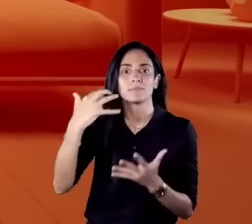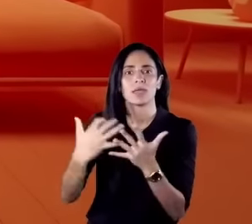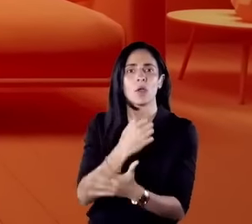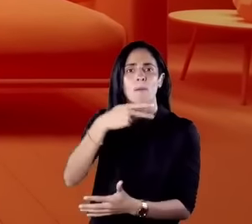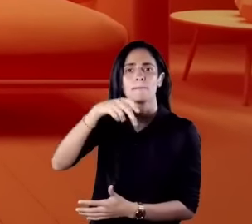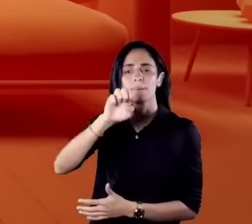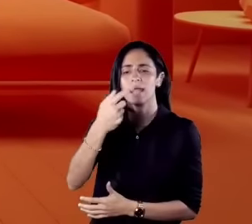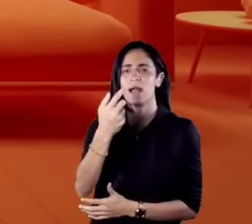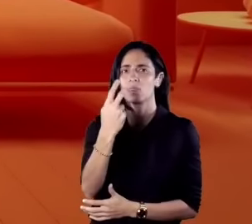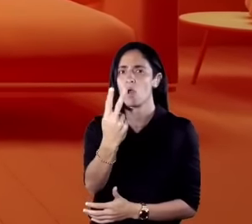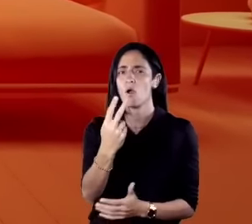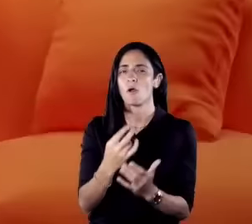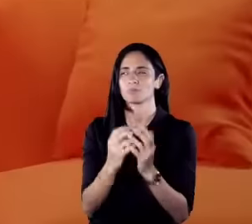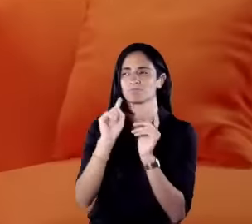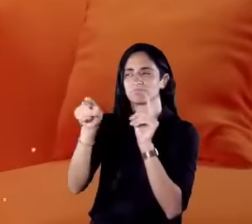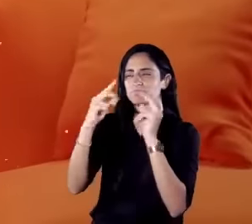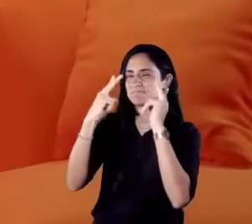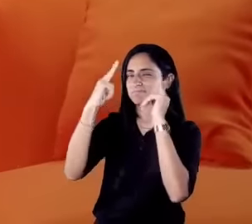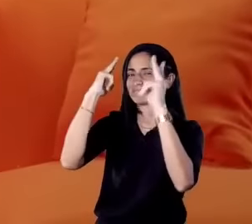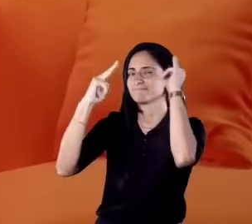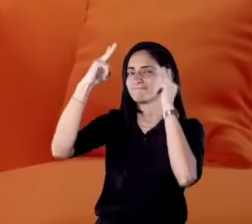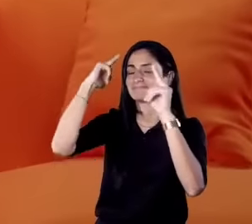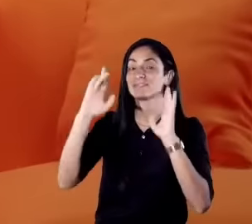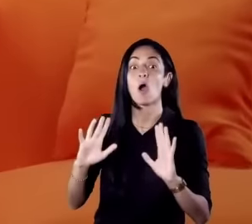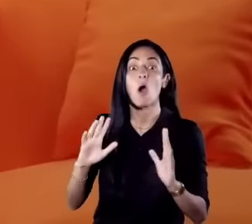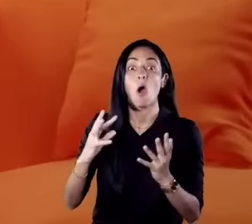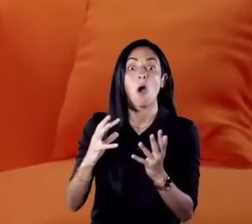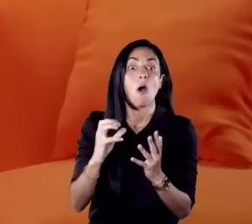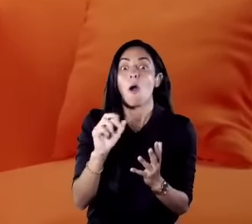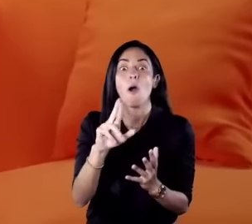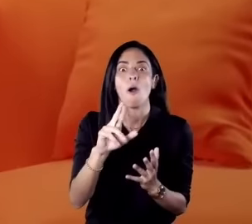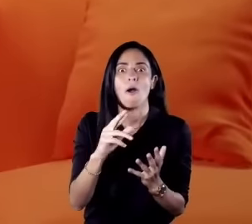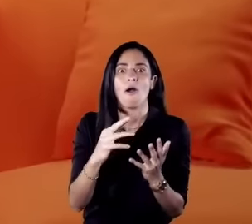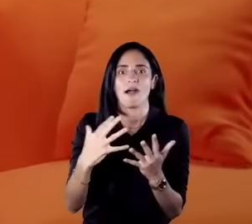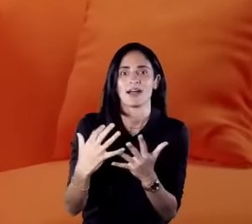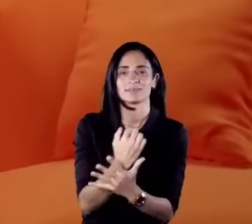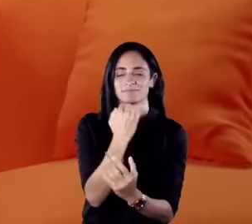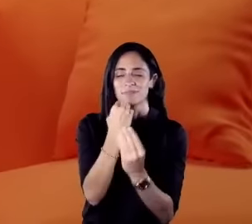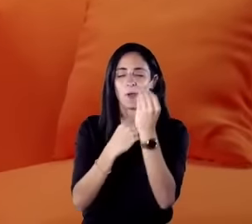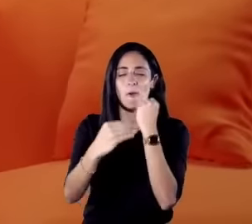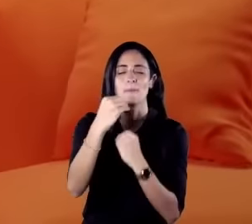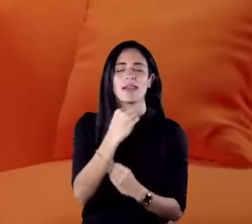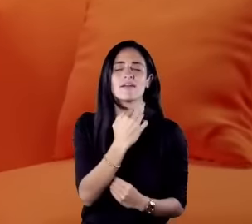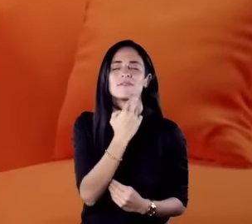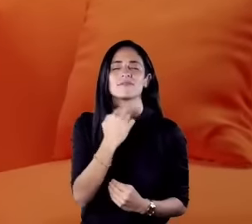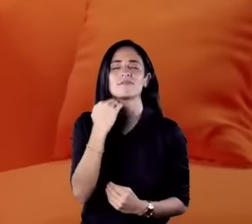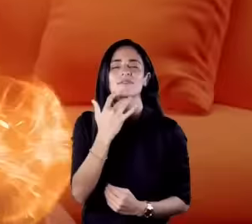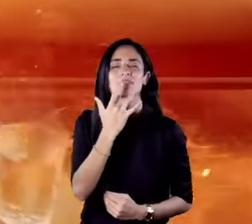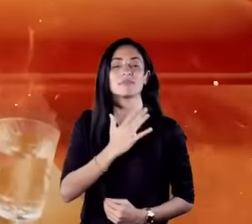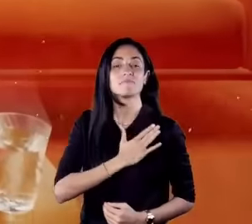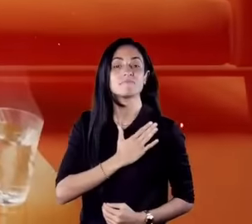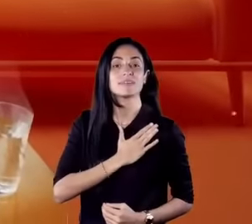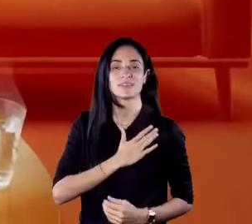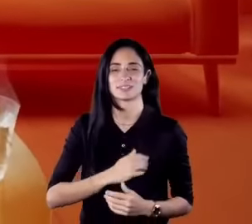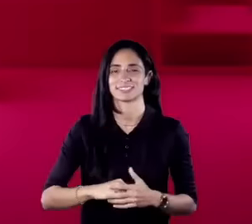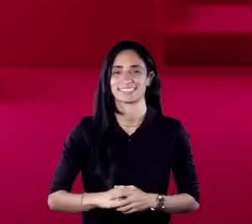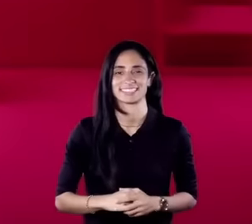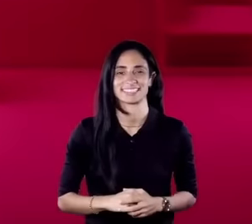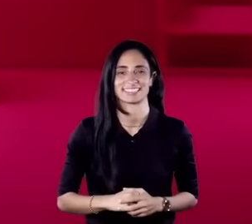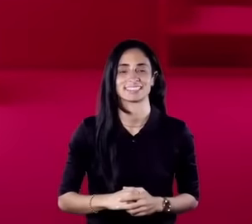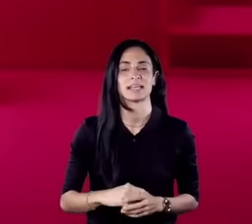el Pega 2, me voy para el Beauty. O mejor, me voy a mi restaurante favorito.